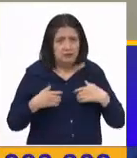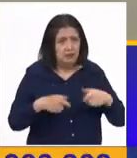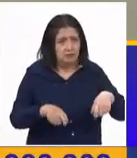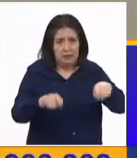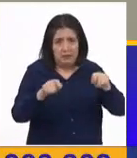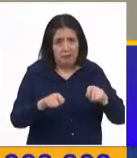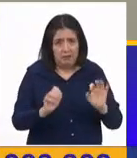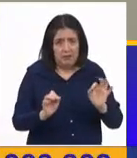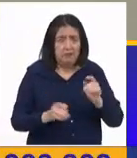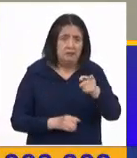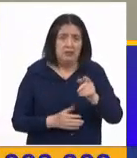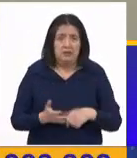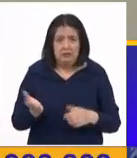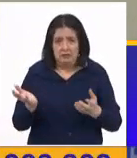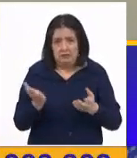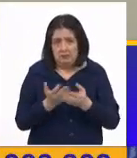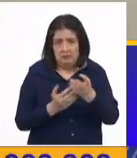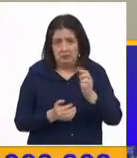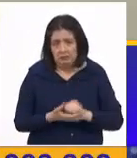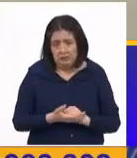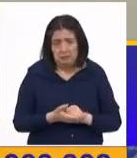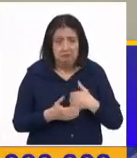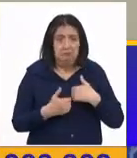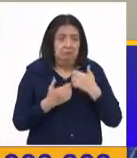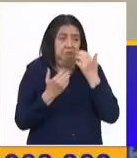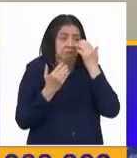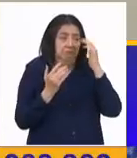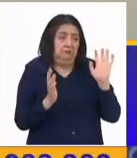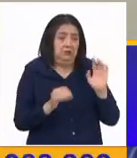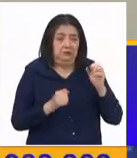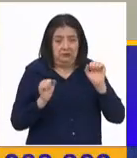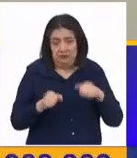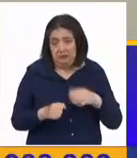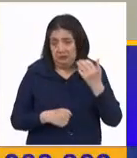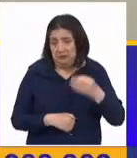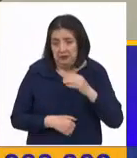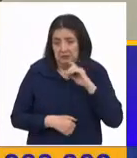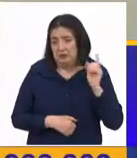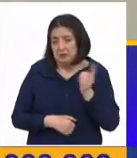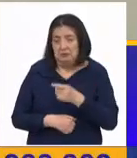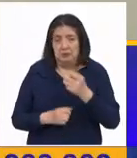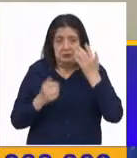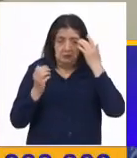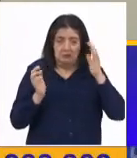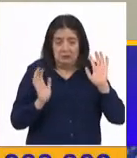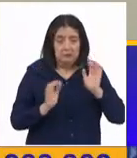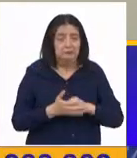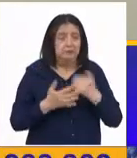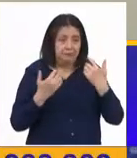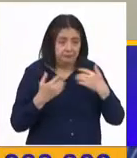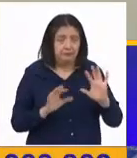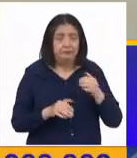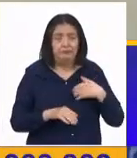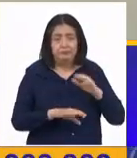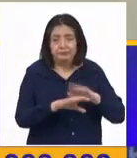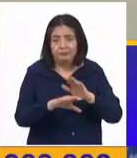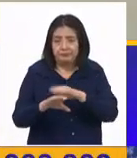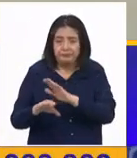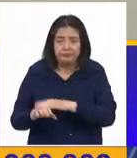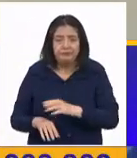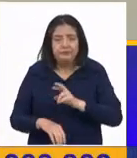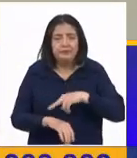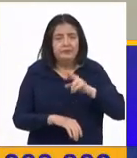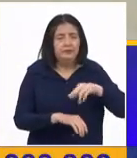nuestros documentos. En realidad no sabemos si nos van a denunciar o no, pero desde aquí ya hicimos el llamado al jefe de la